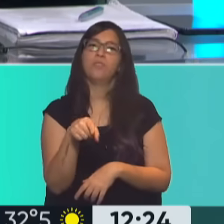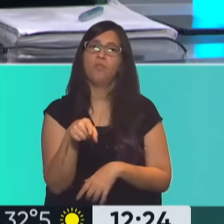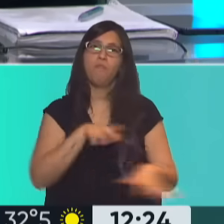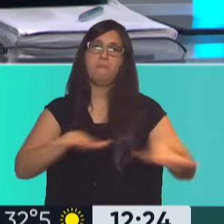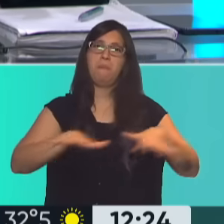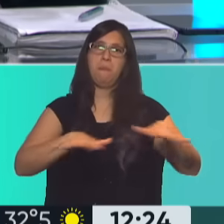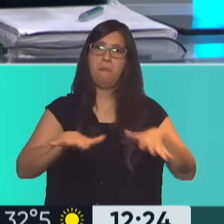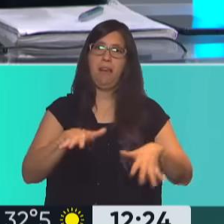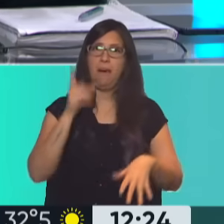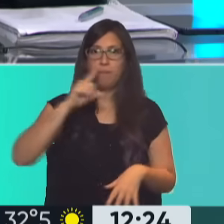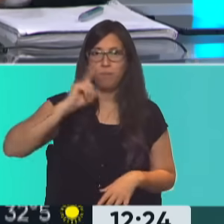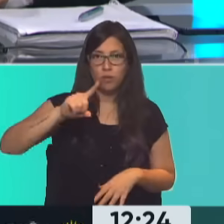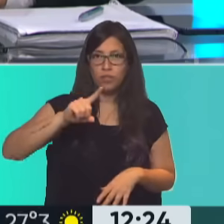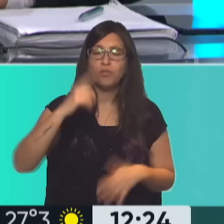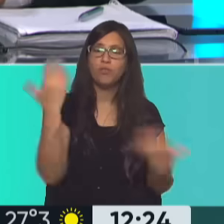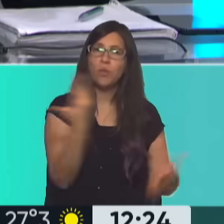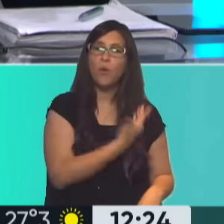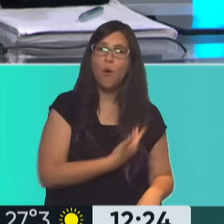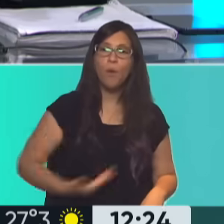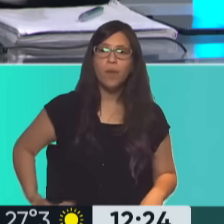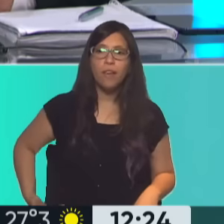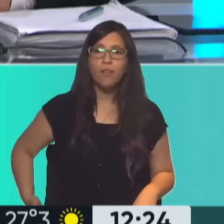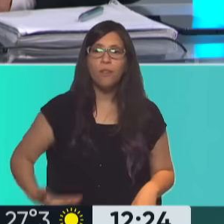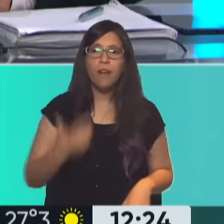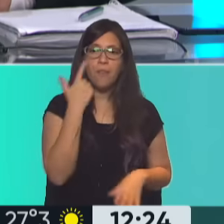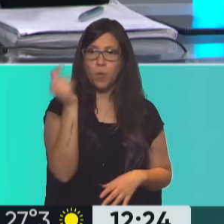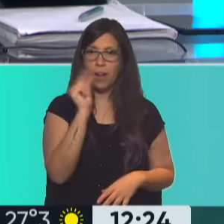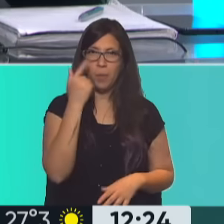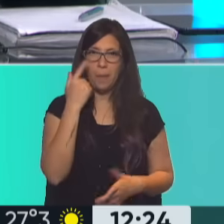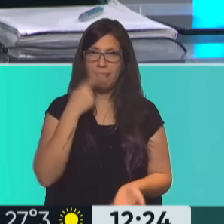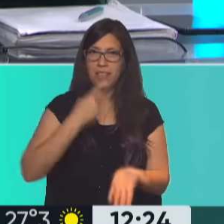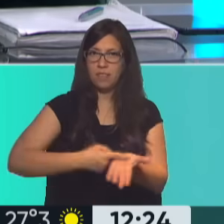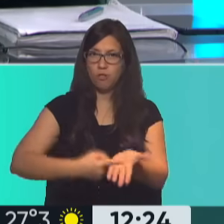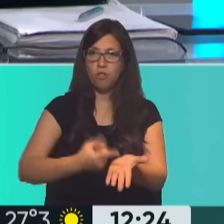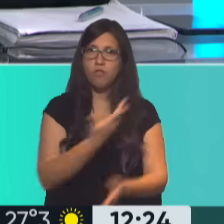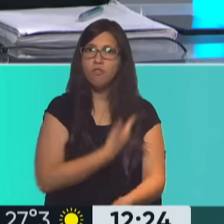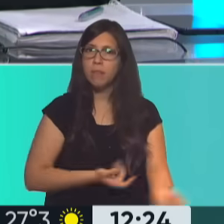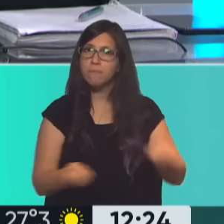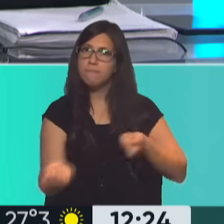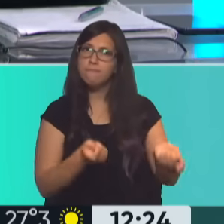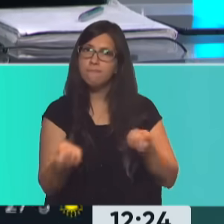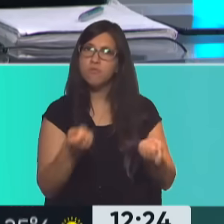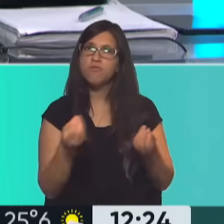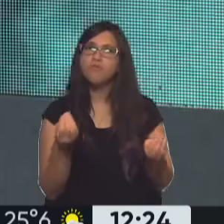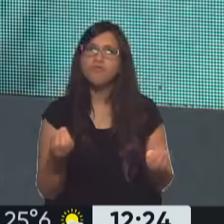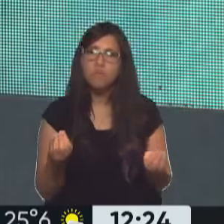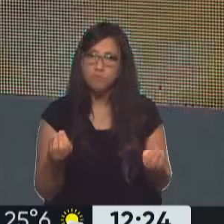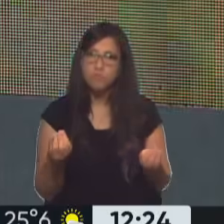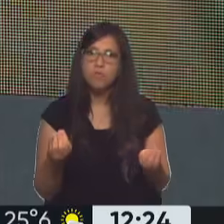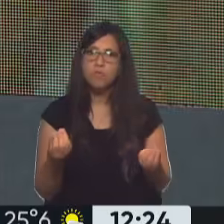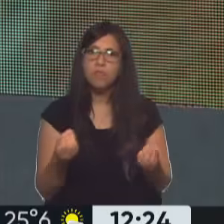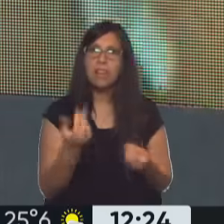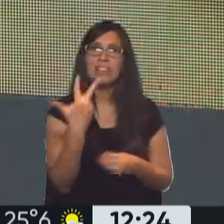operando entonces desde el gobierno ahora vamos a ver de las medidas que se están tomando para tratar de administrar la situación la unificación de de